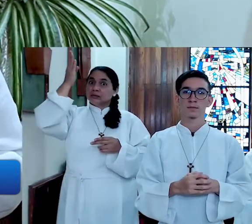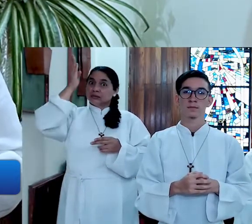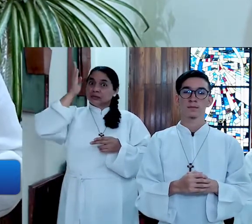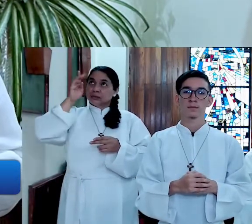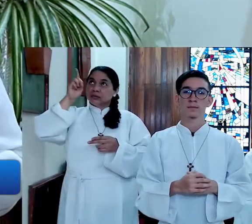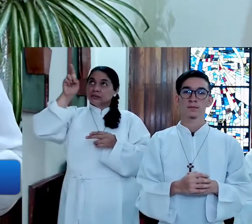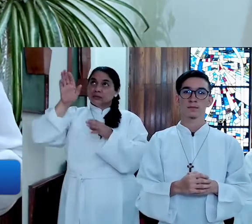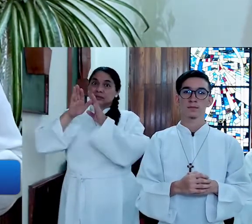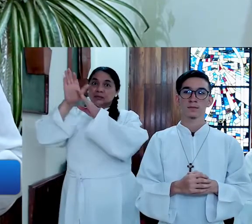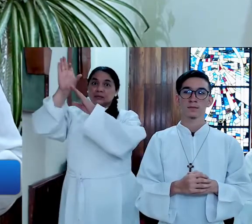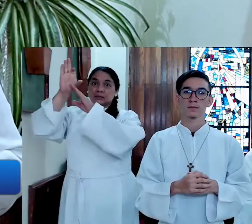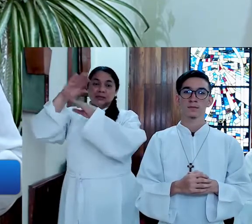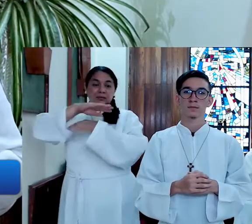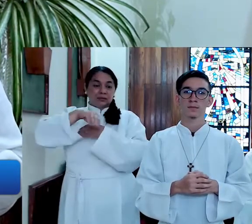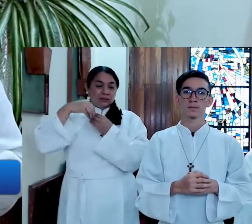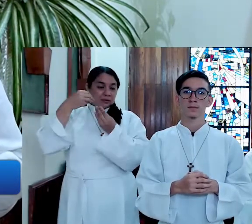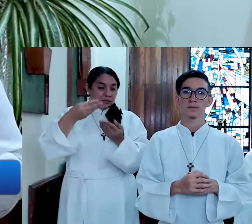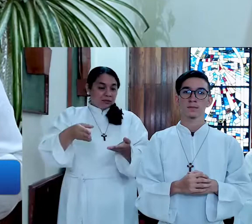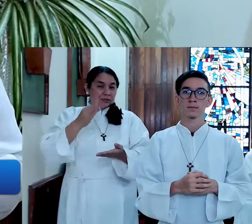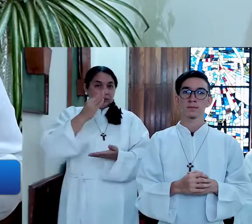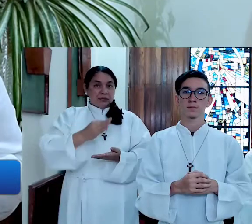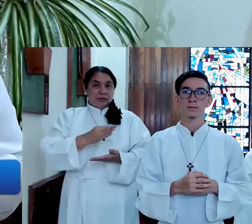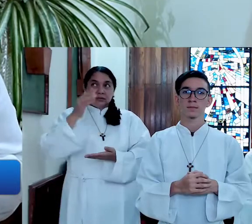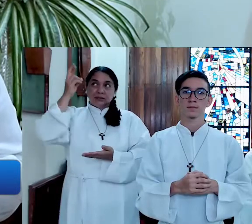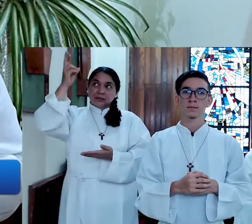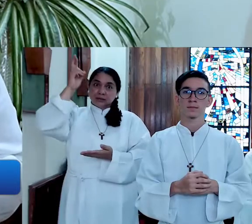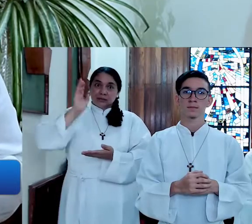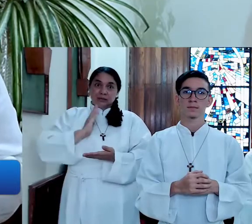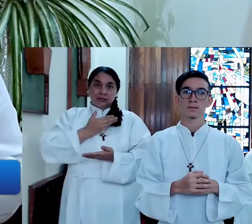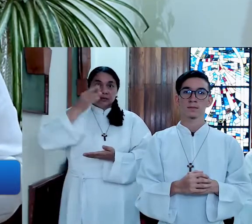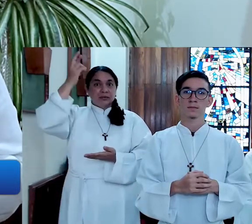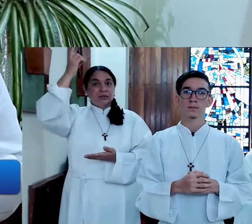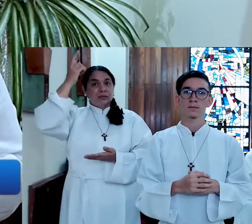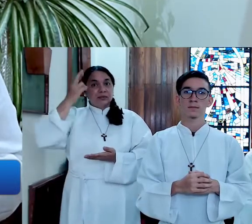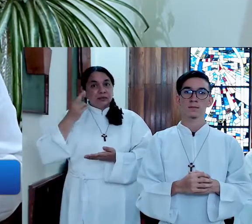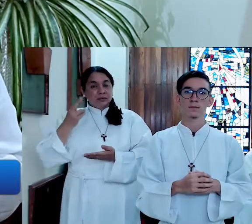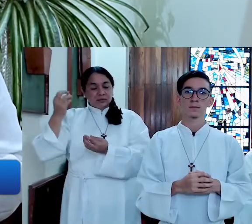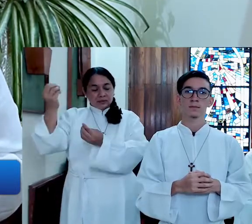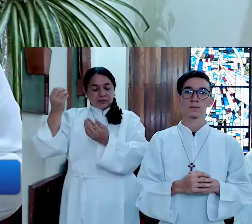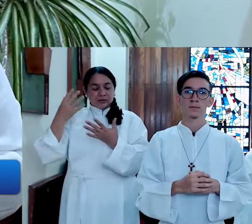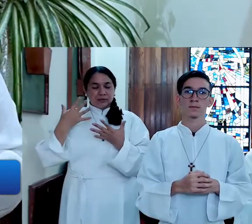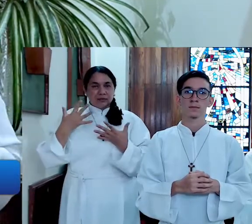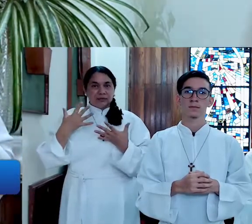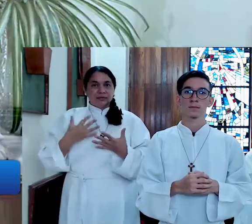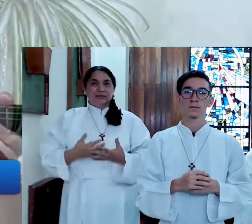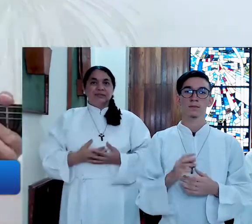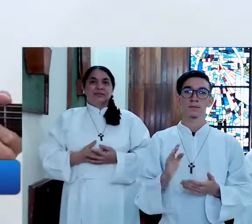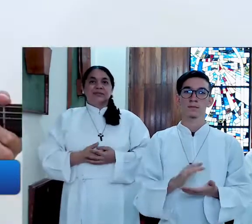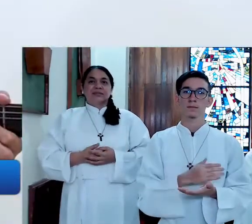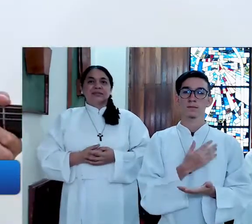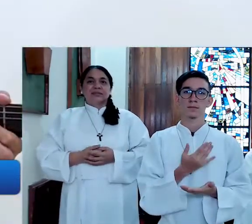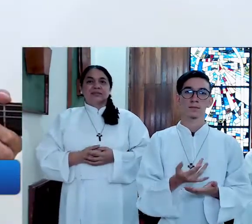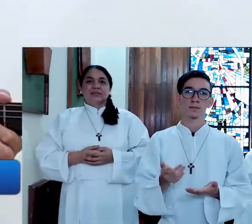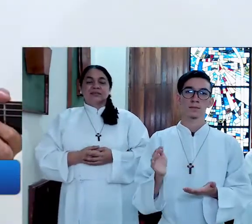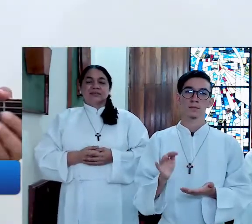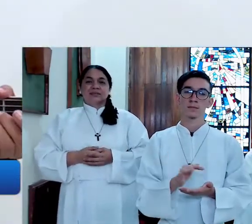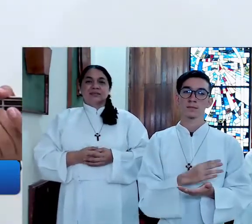su templo nos bendiga. Que el Señor, nuestro Dios, nos ilumine. La